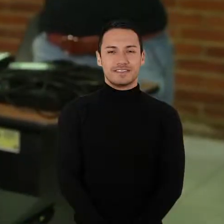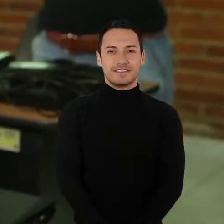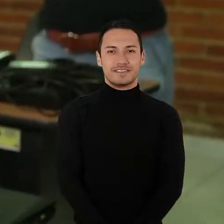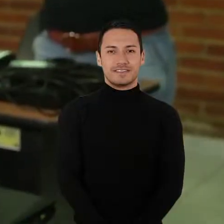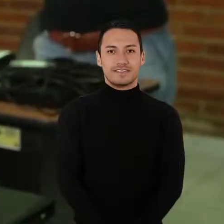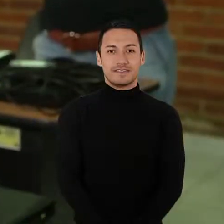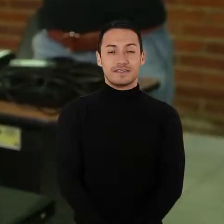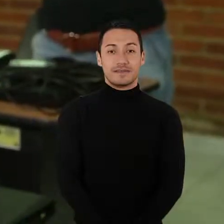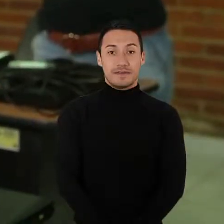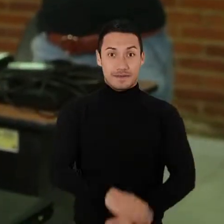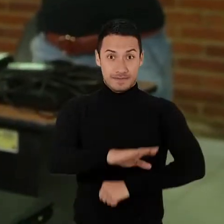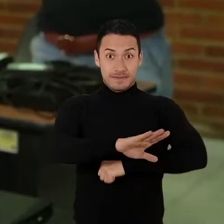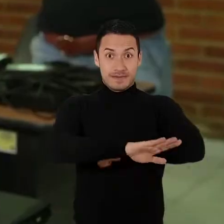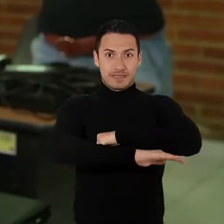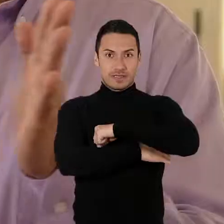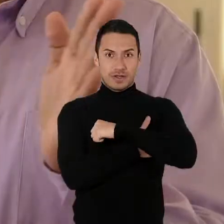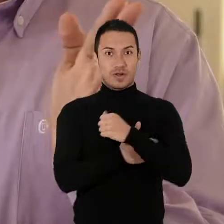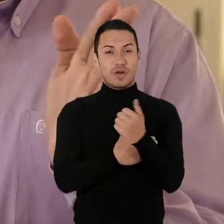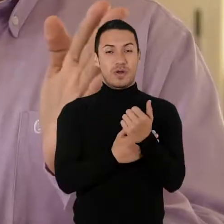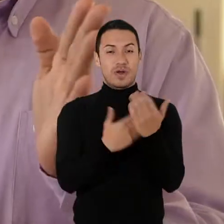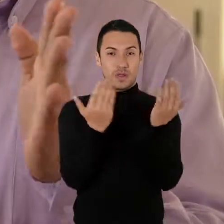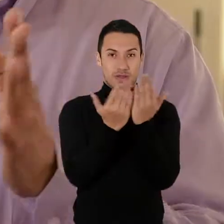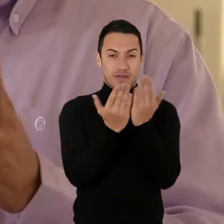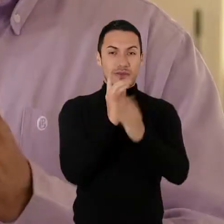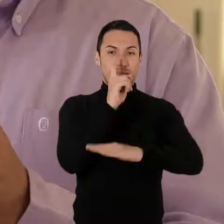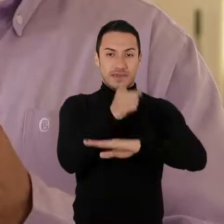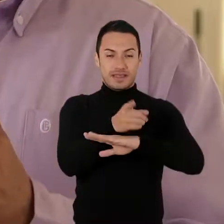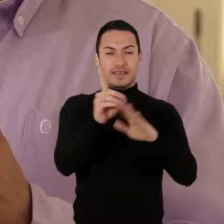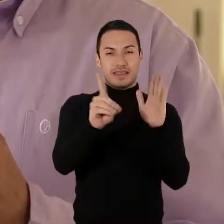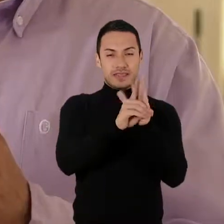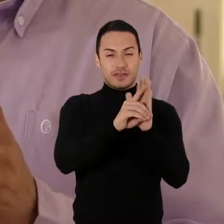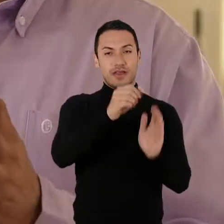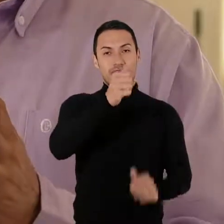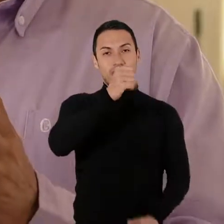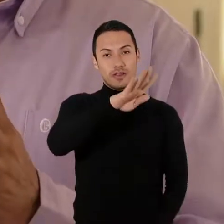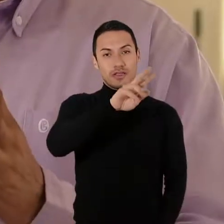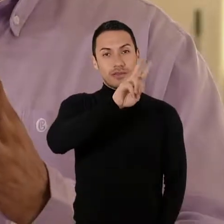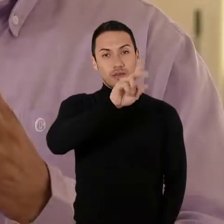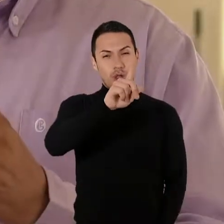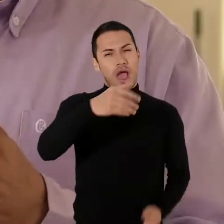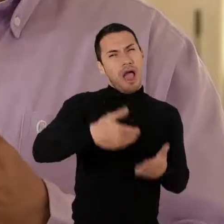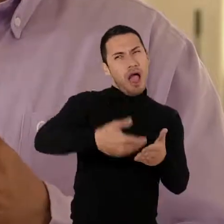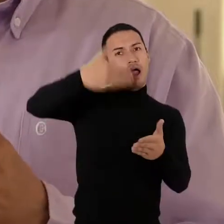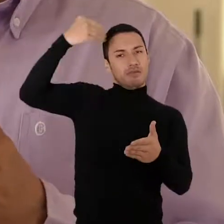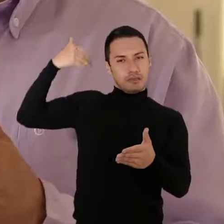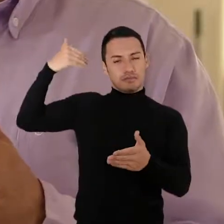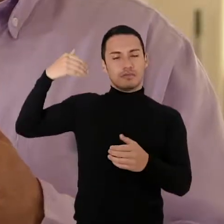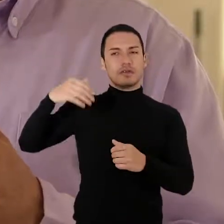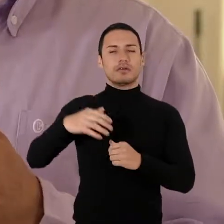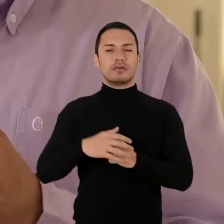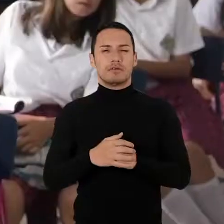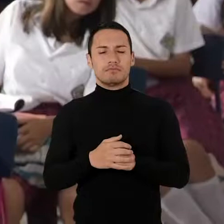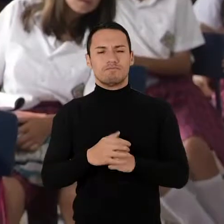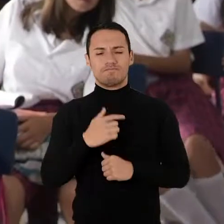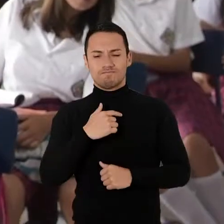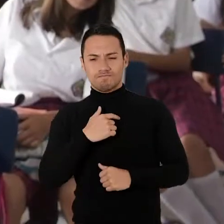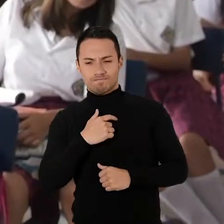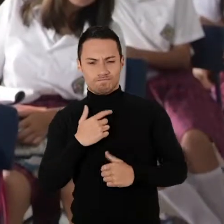Antes de que el Ministerio sacara a la luz el Decreto 1421,